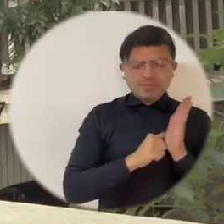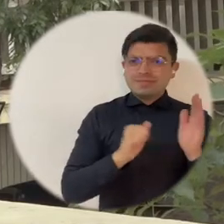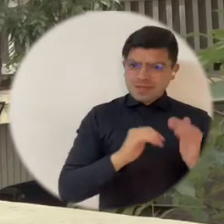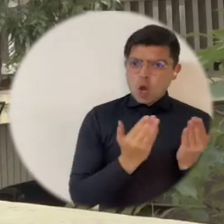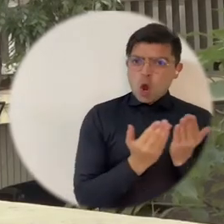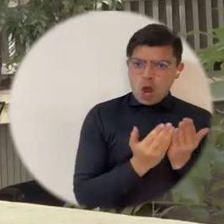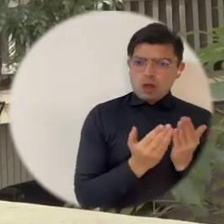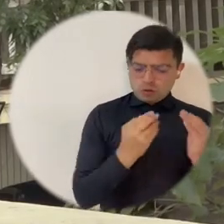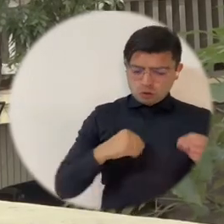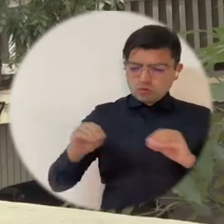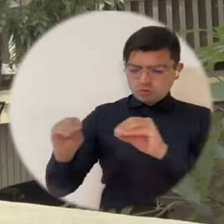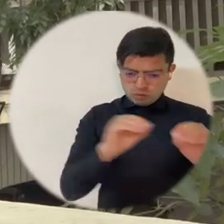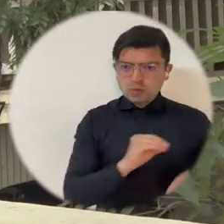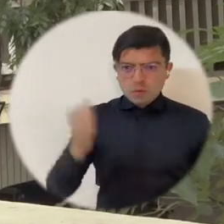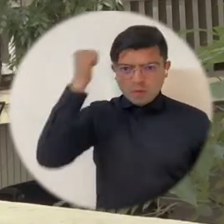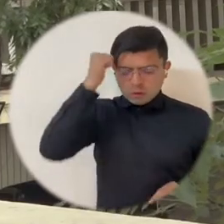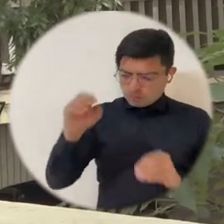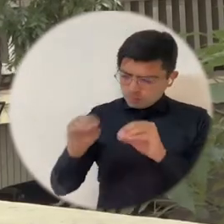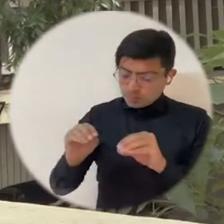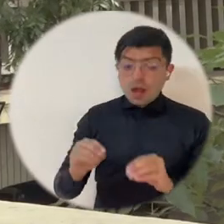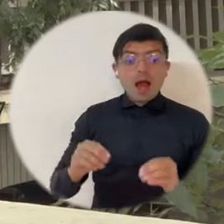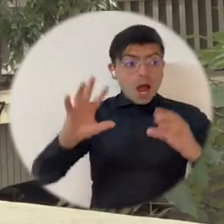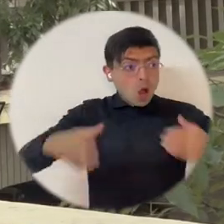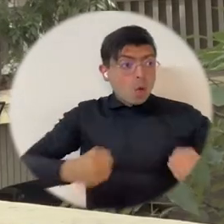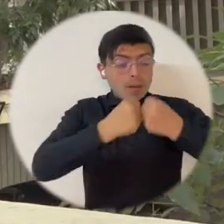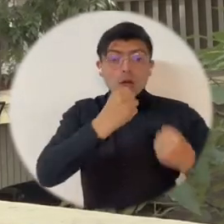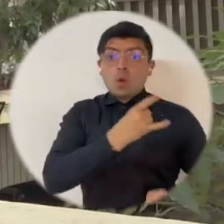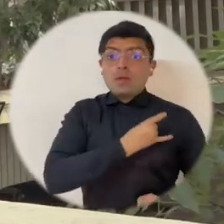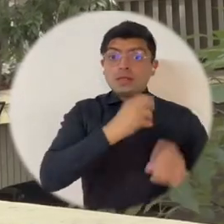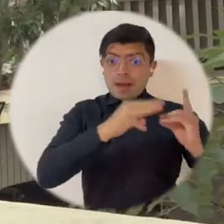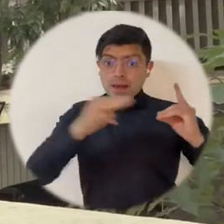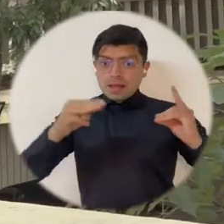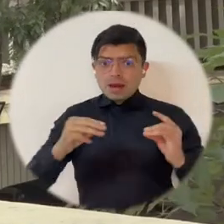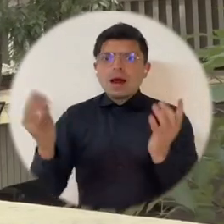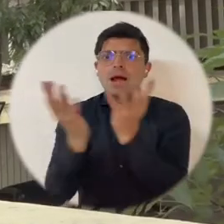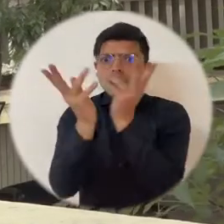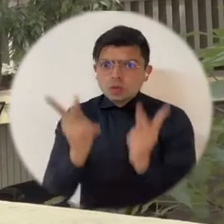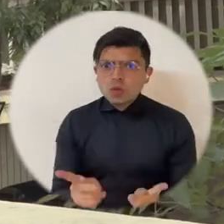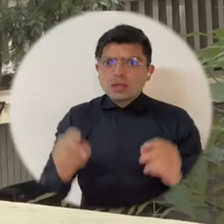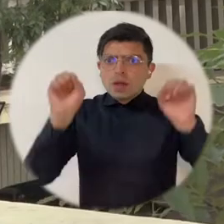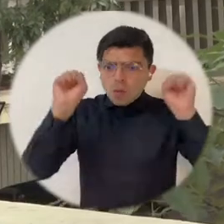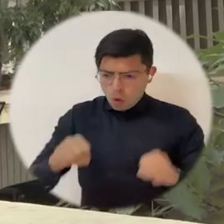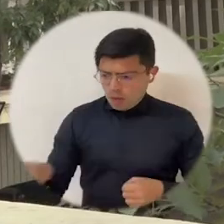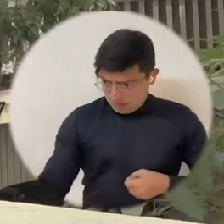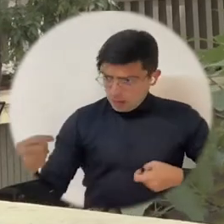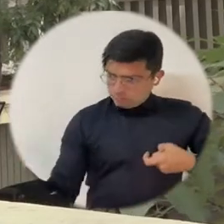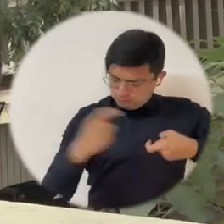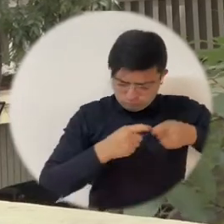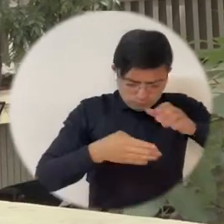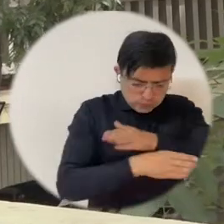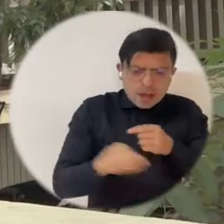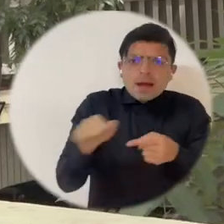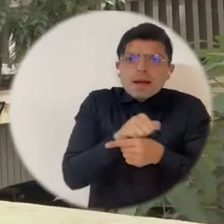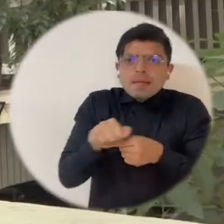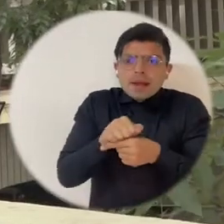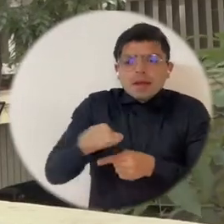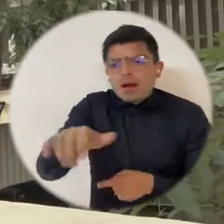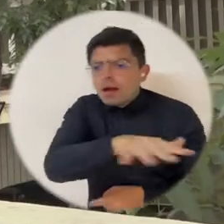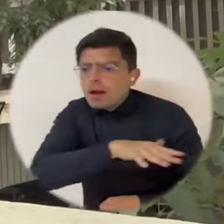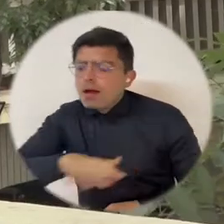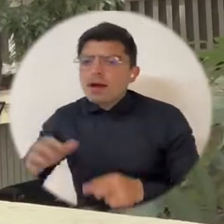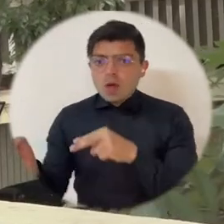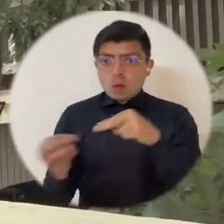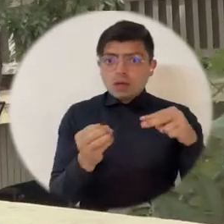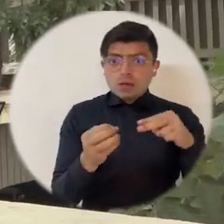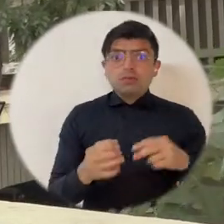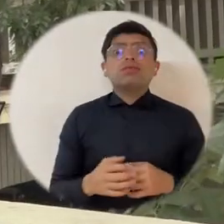maestros, el hecho de tener este convenio con la Universidad de Magdalena, donde sus estudiantes pueden realizar práctica en nuestro